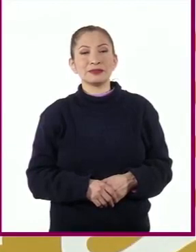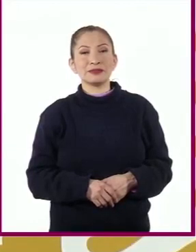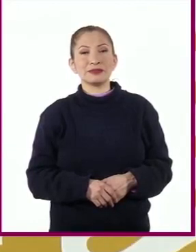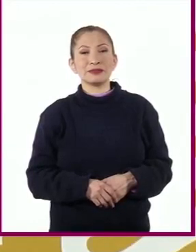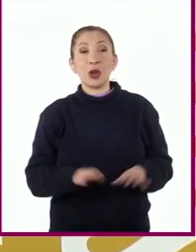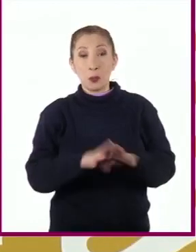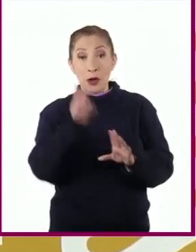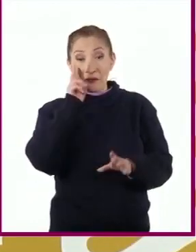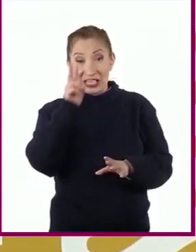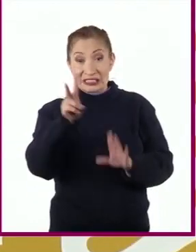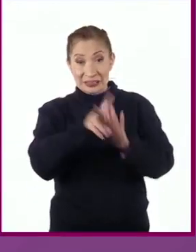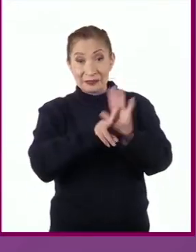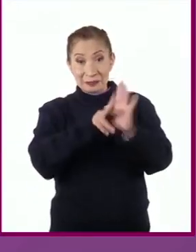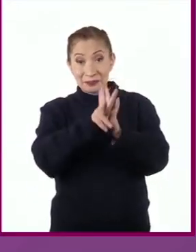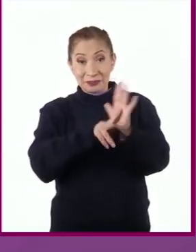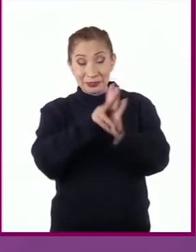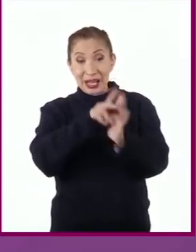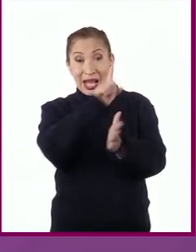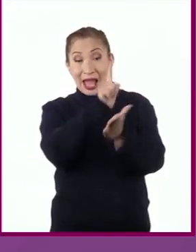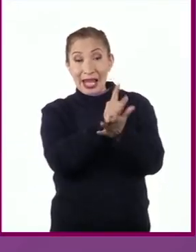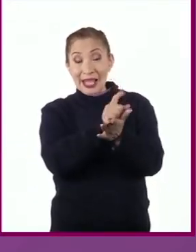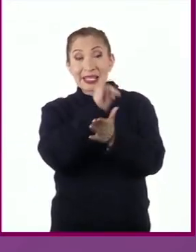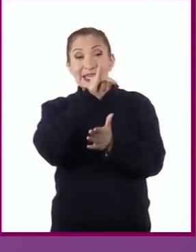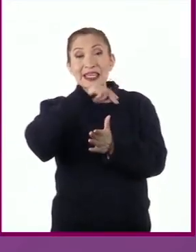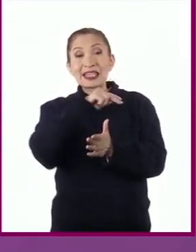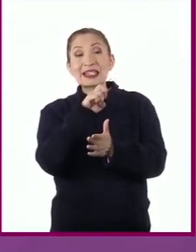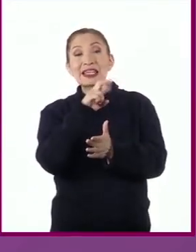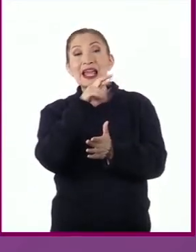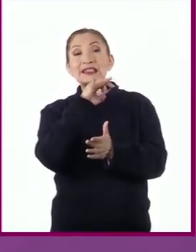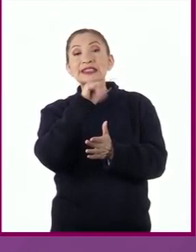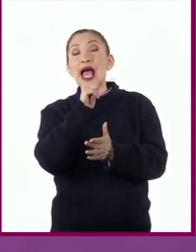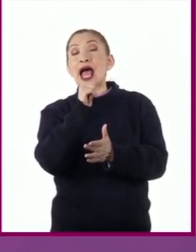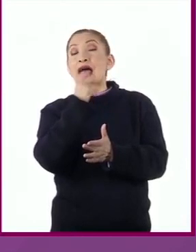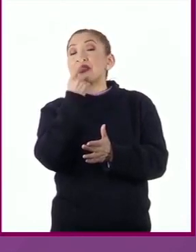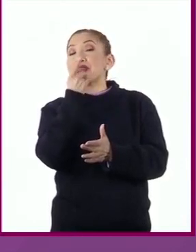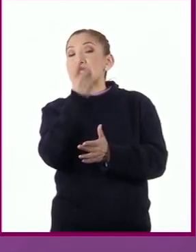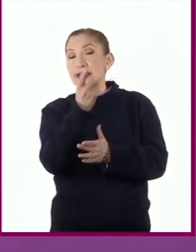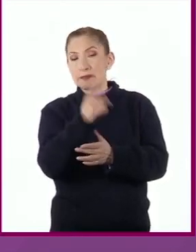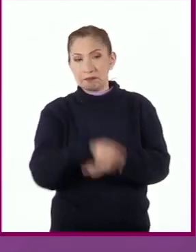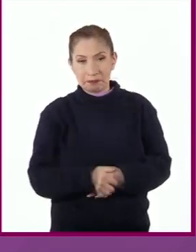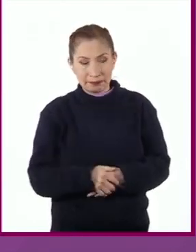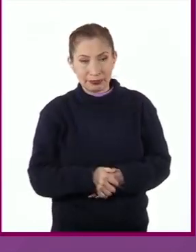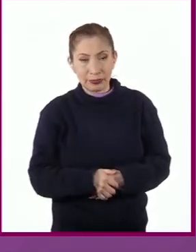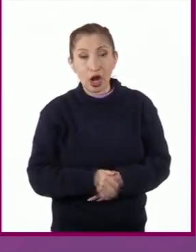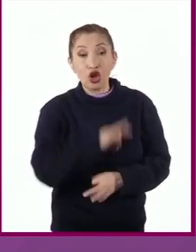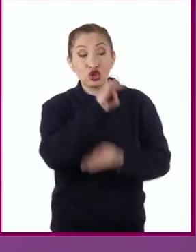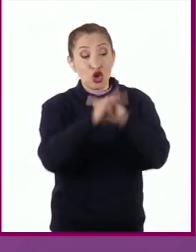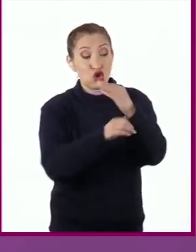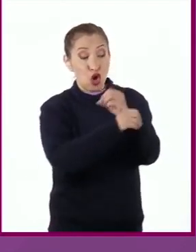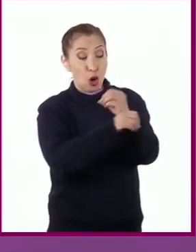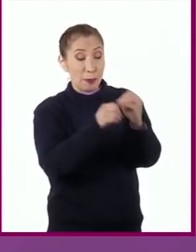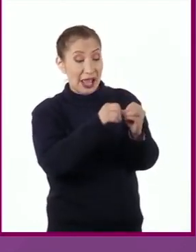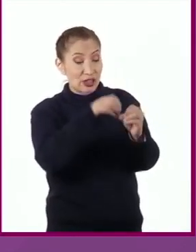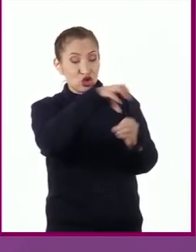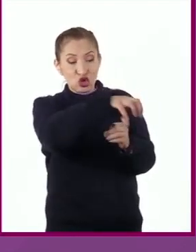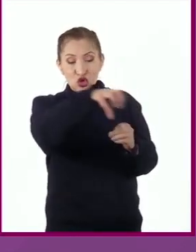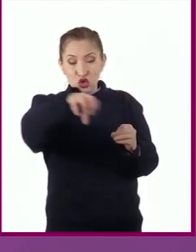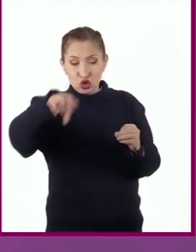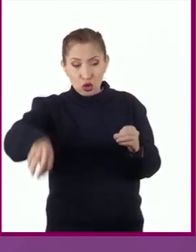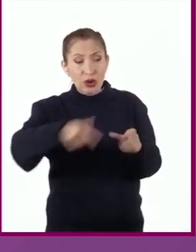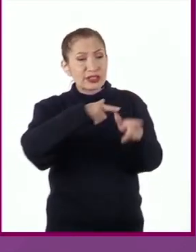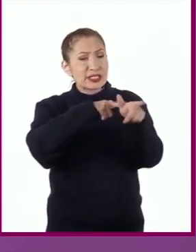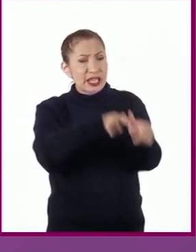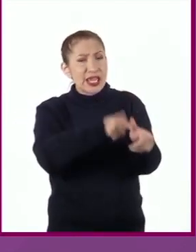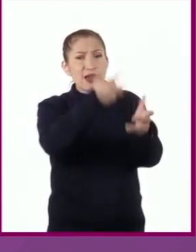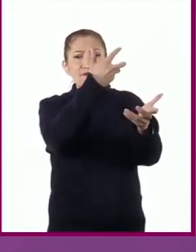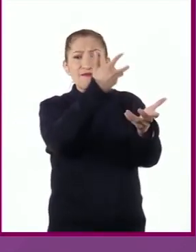Como observaron en el video, la ley de la inercia nos dice que todo cuerpo mantendrá su estado